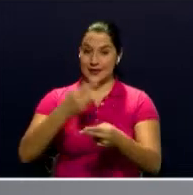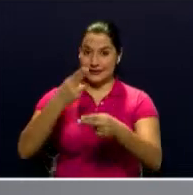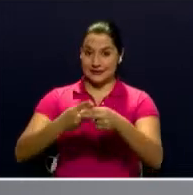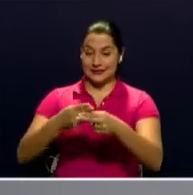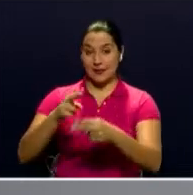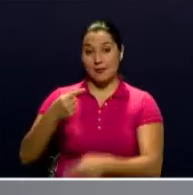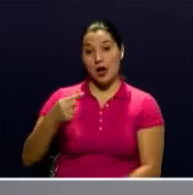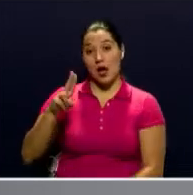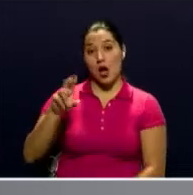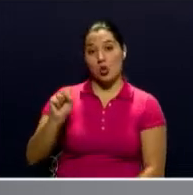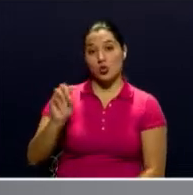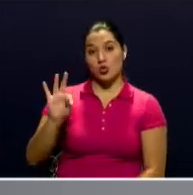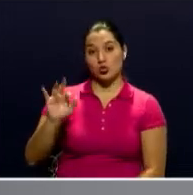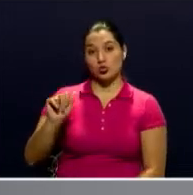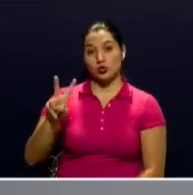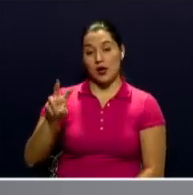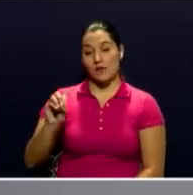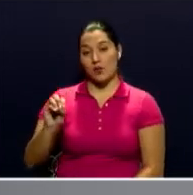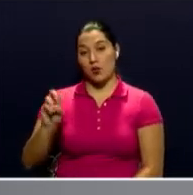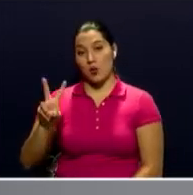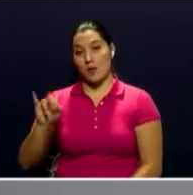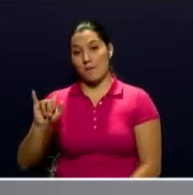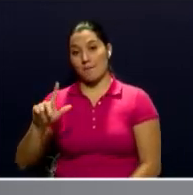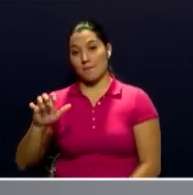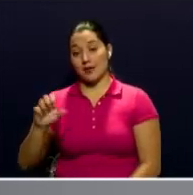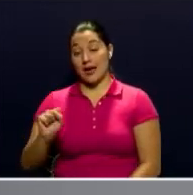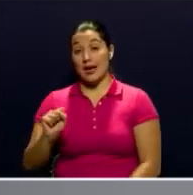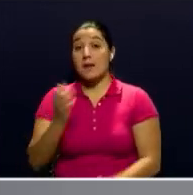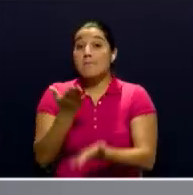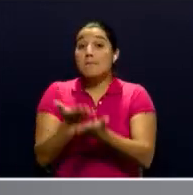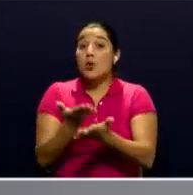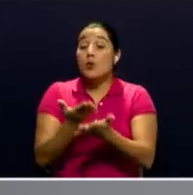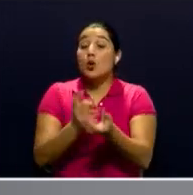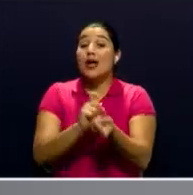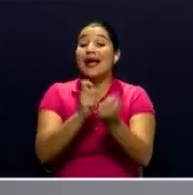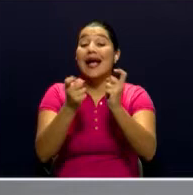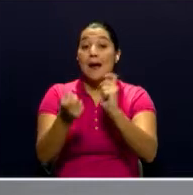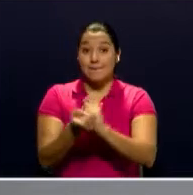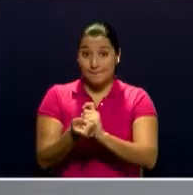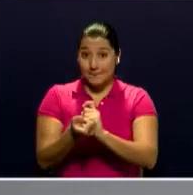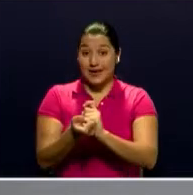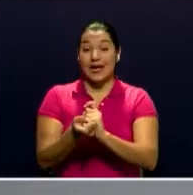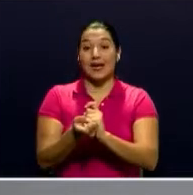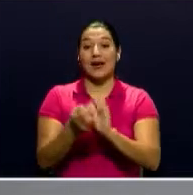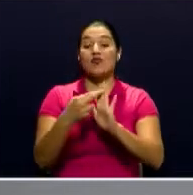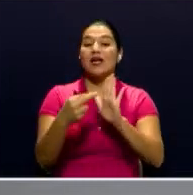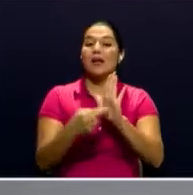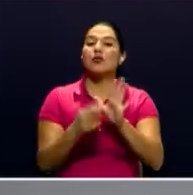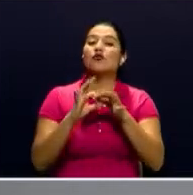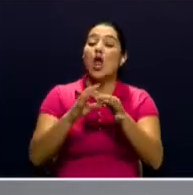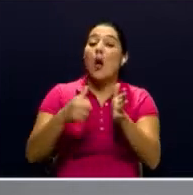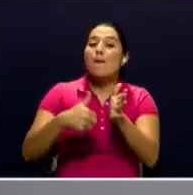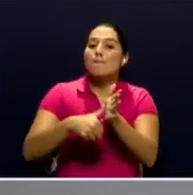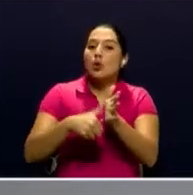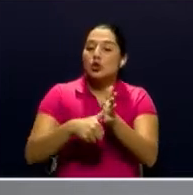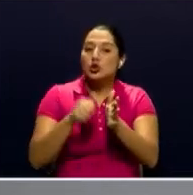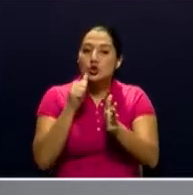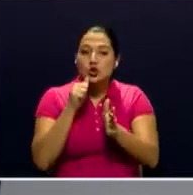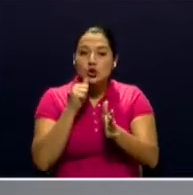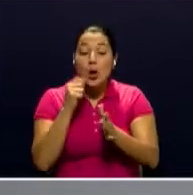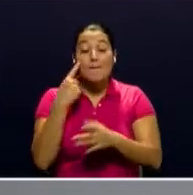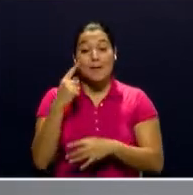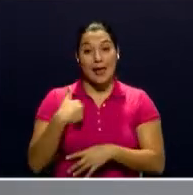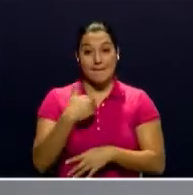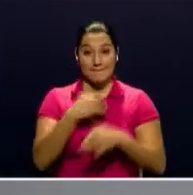Viales, propone reformar el reglamento del voto de censura a ministros de gobierno para que no ocurra nuevamente